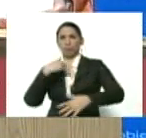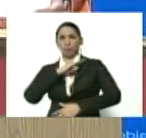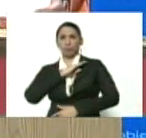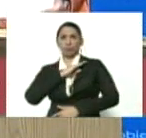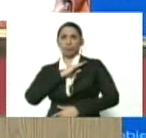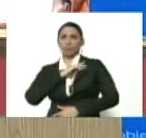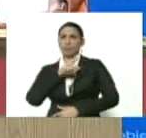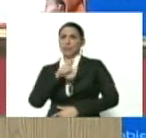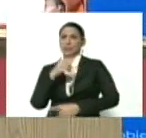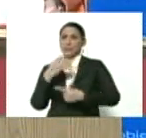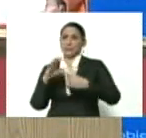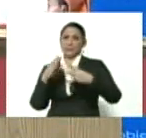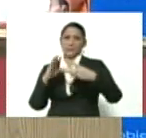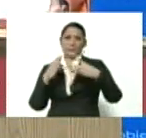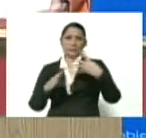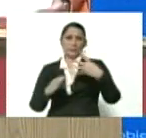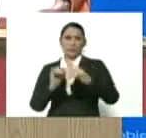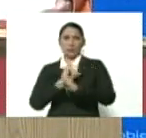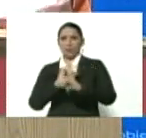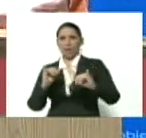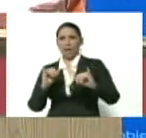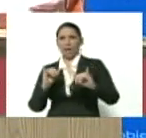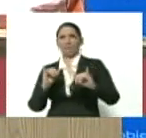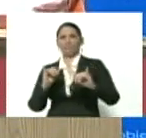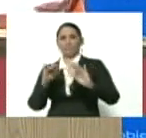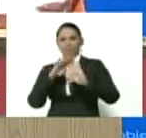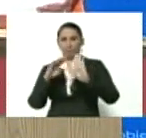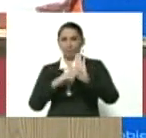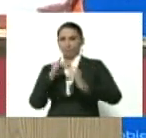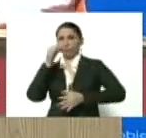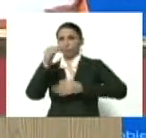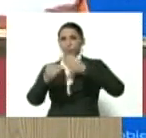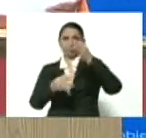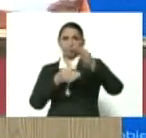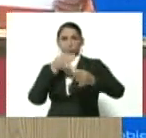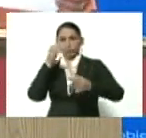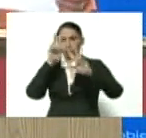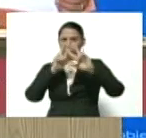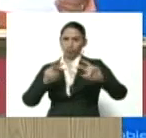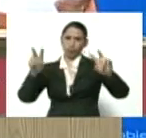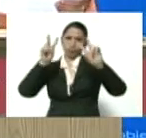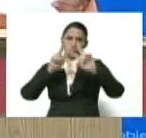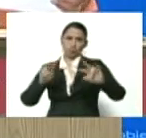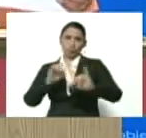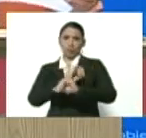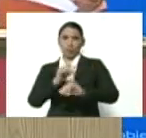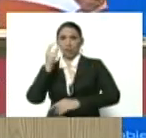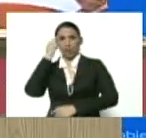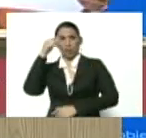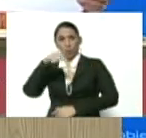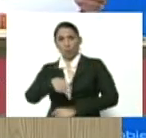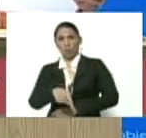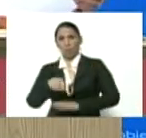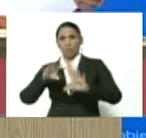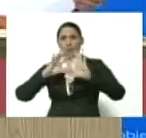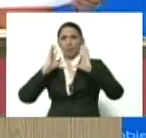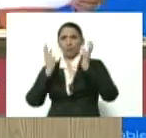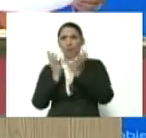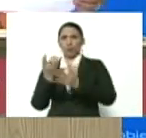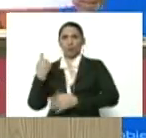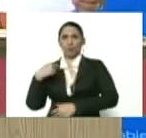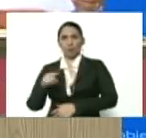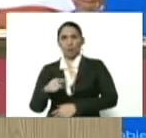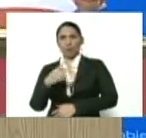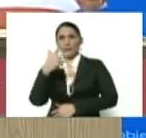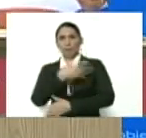una de las características que ya ha sido definida desde los estudiosos. Ya el día de hoy el mundo tiene